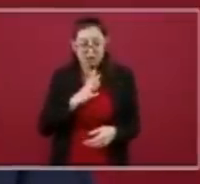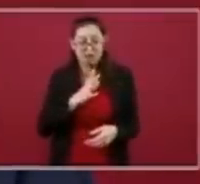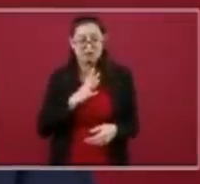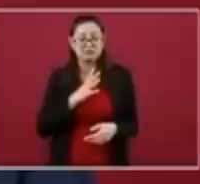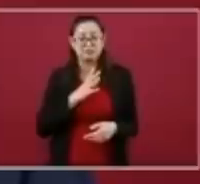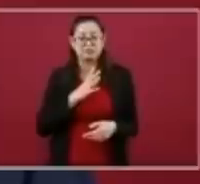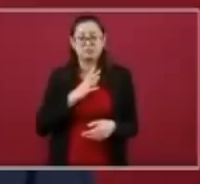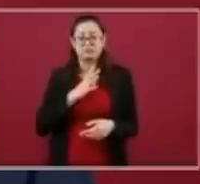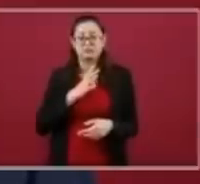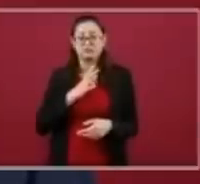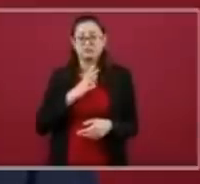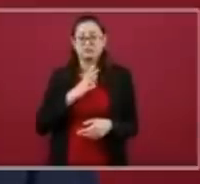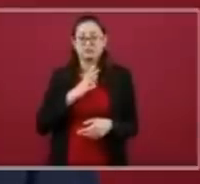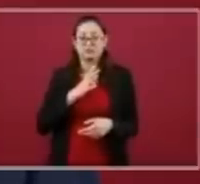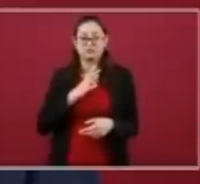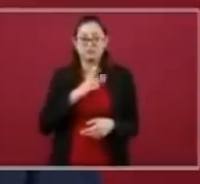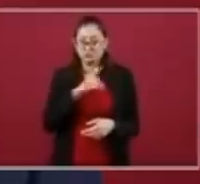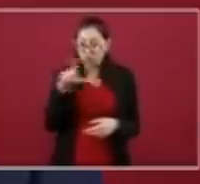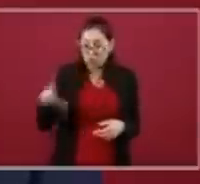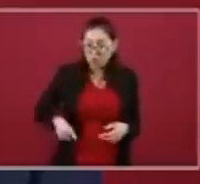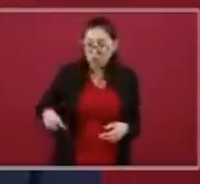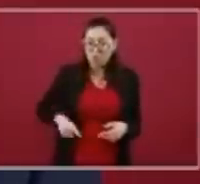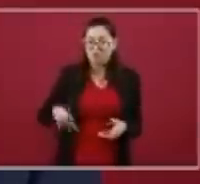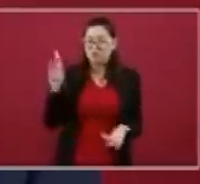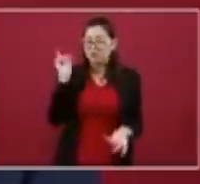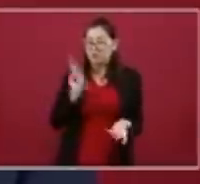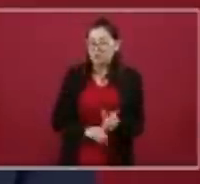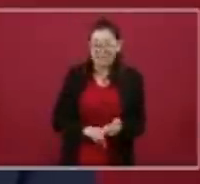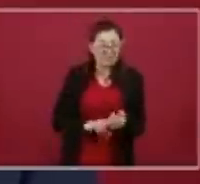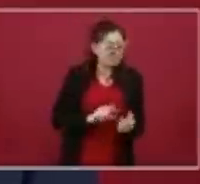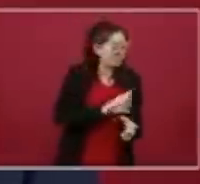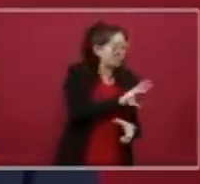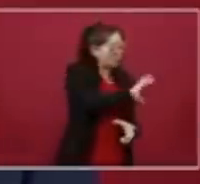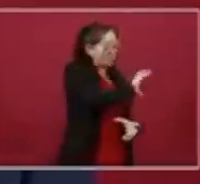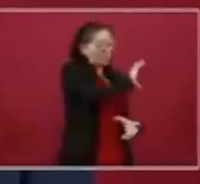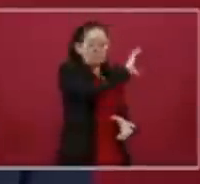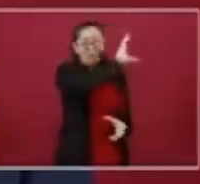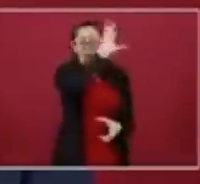que tiene el gobierno, todo